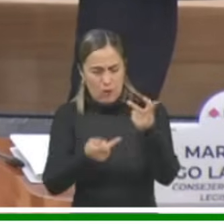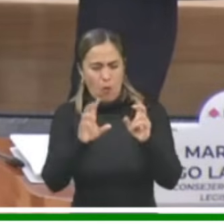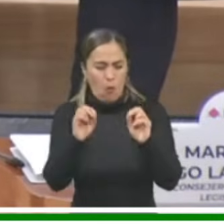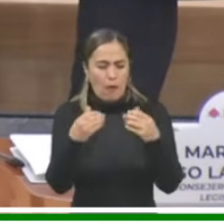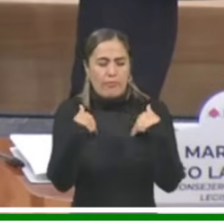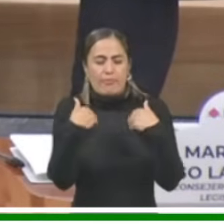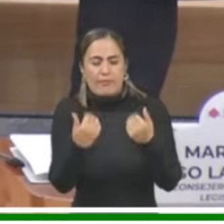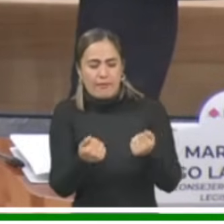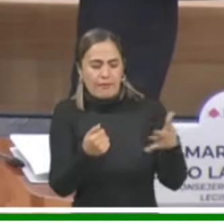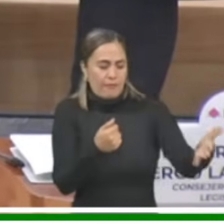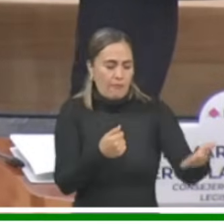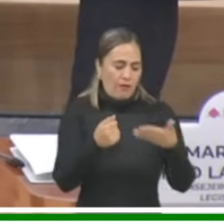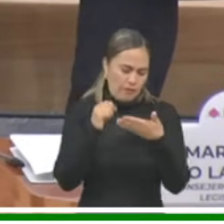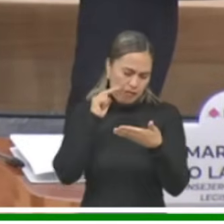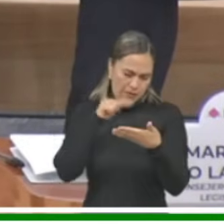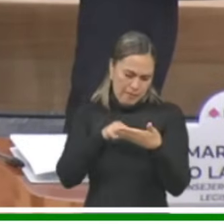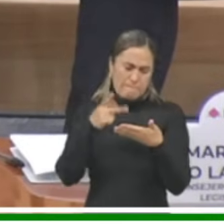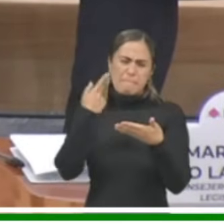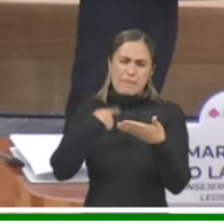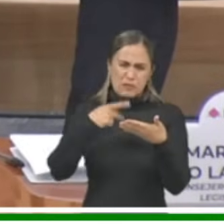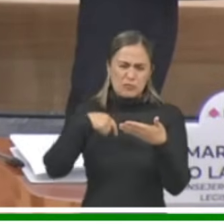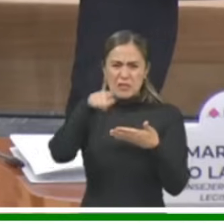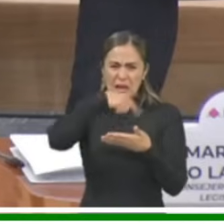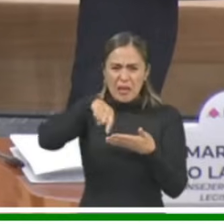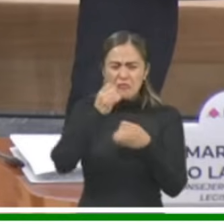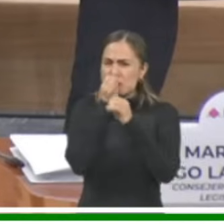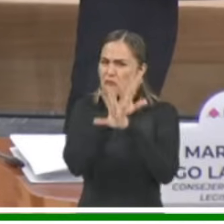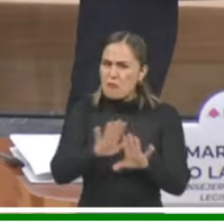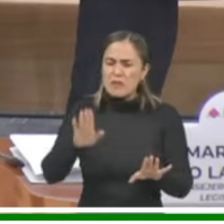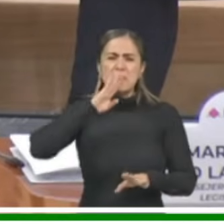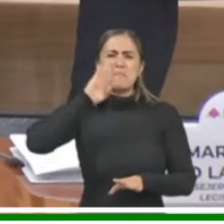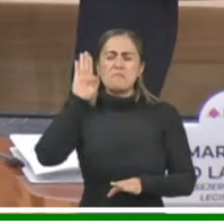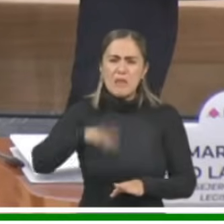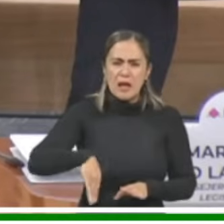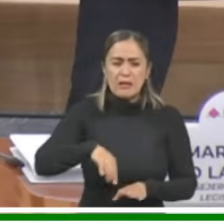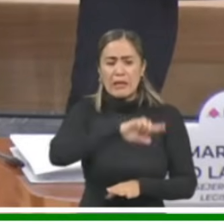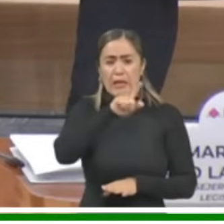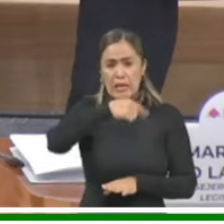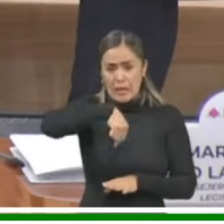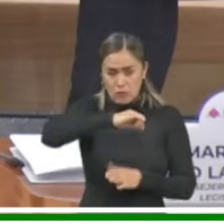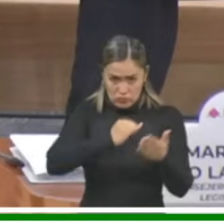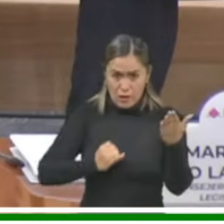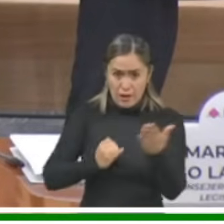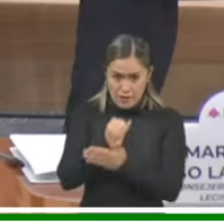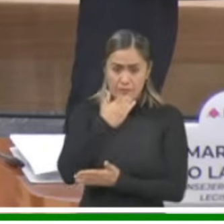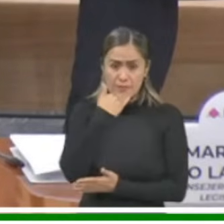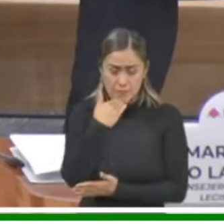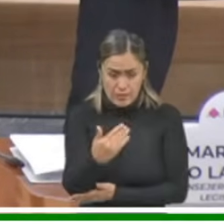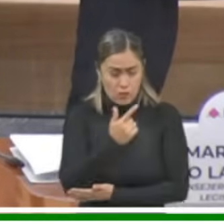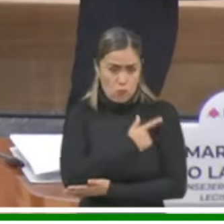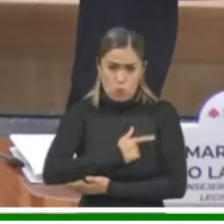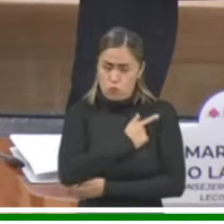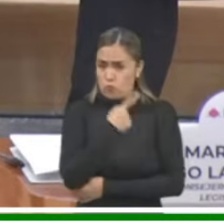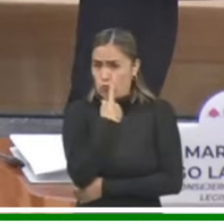parte de los electores conlleva a que los votantes estén mal informados y por tanto no elijan realmente a las candidaturas de su